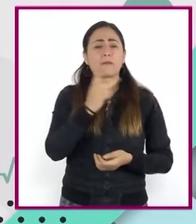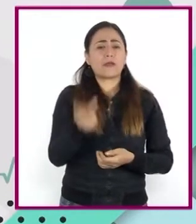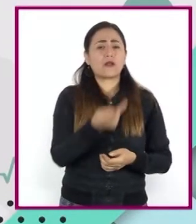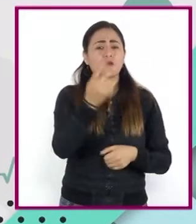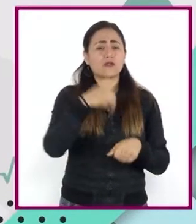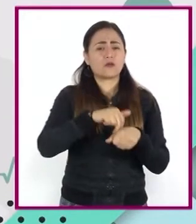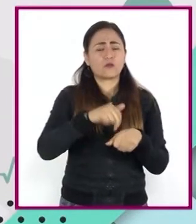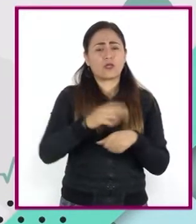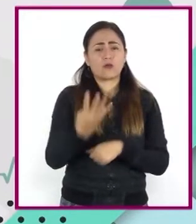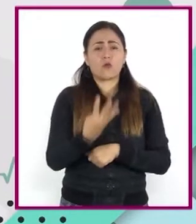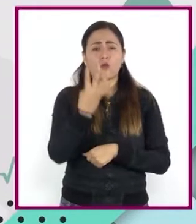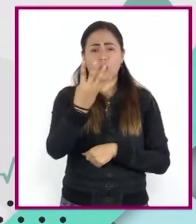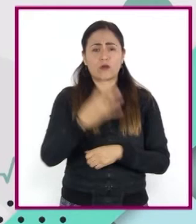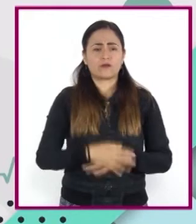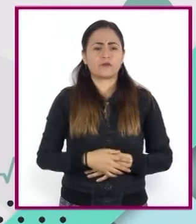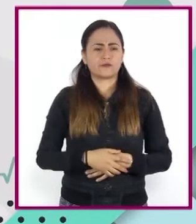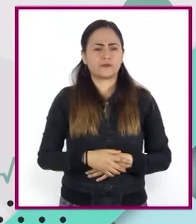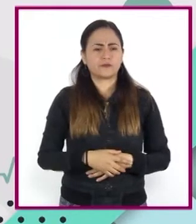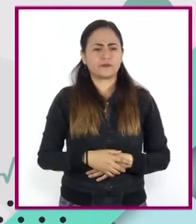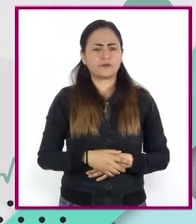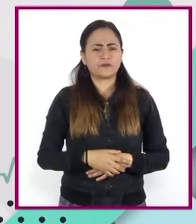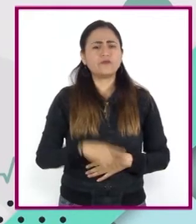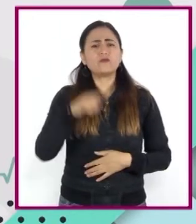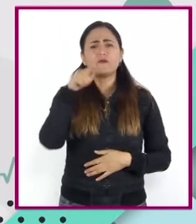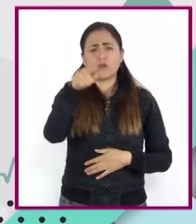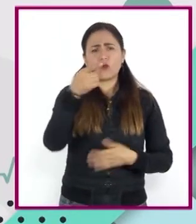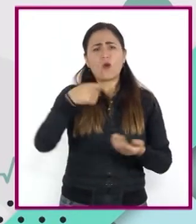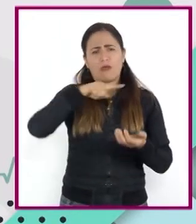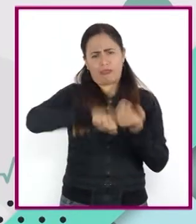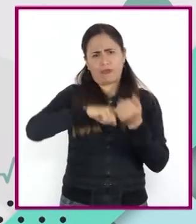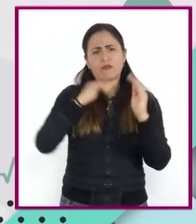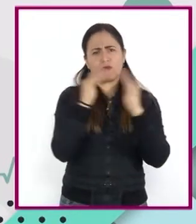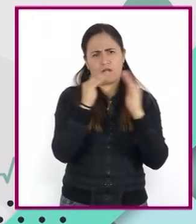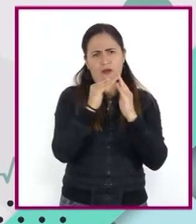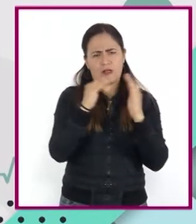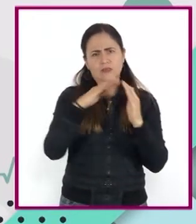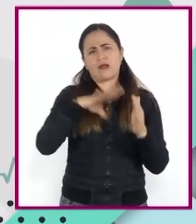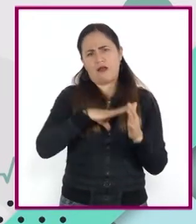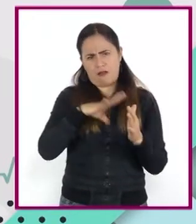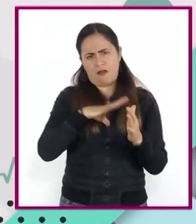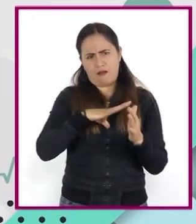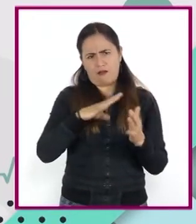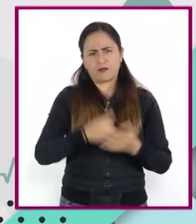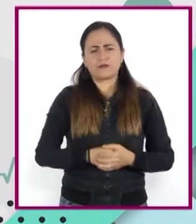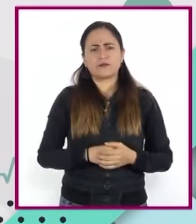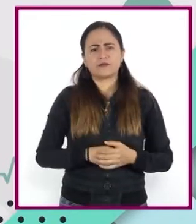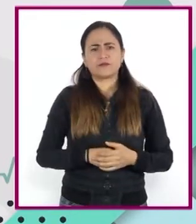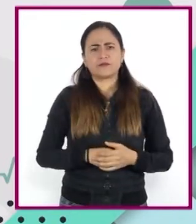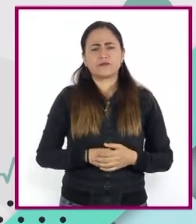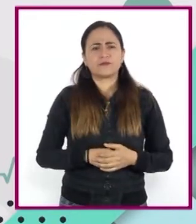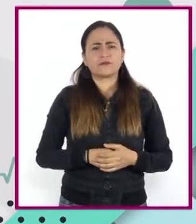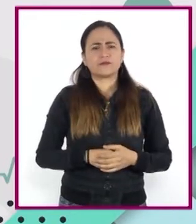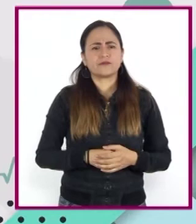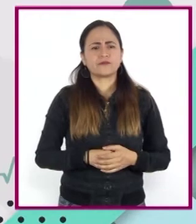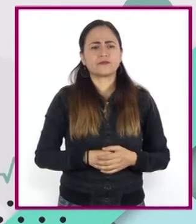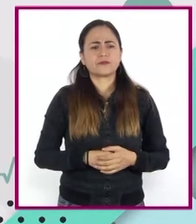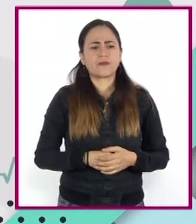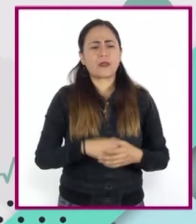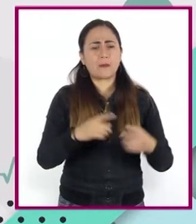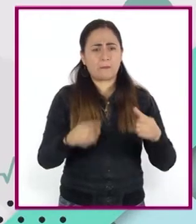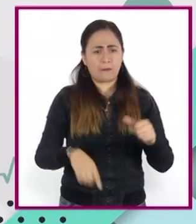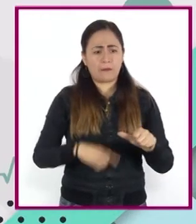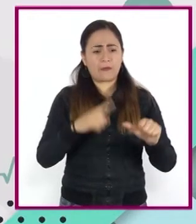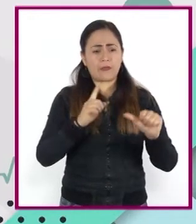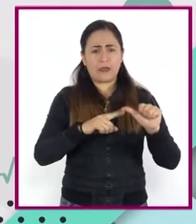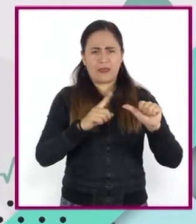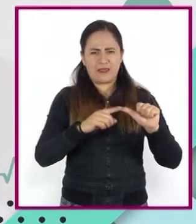dice, ¿con cuál de los siguientes recursos tecnológicos cuentas en tu domicilio? El primer renglón corresponde a